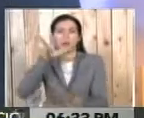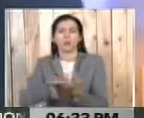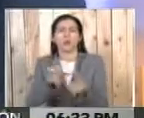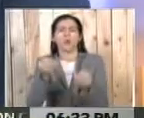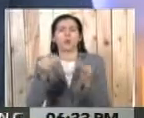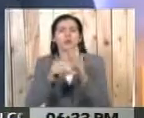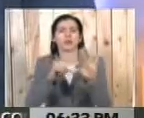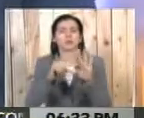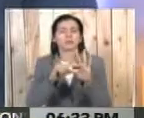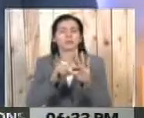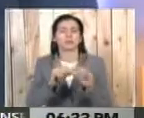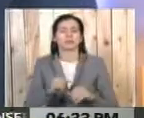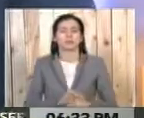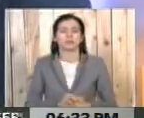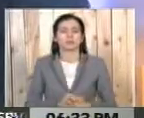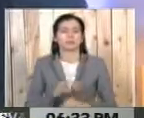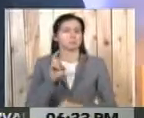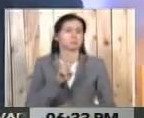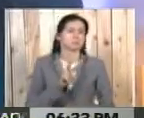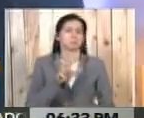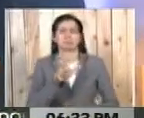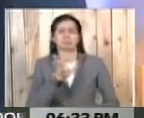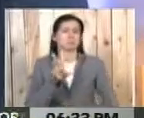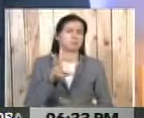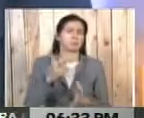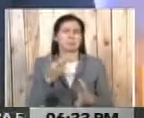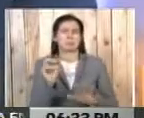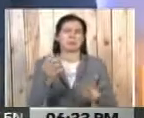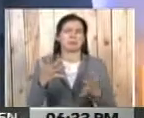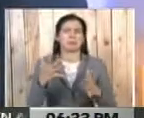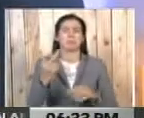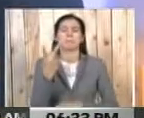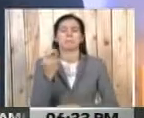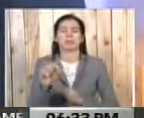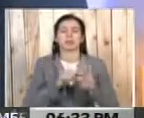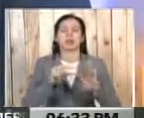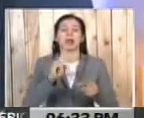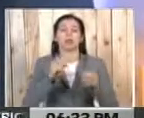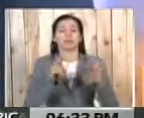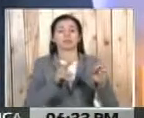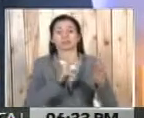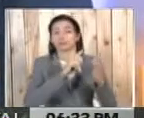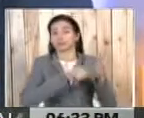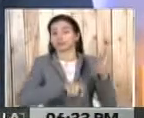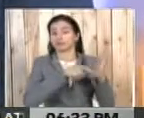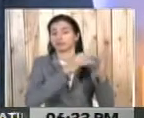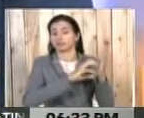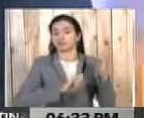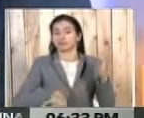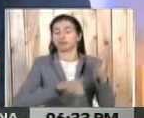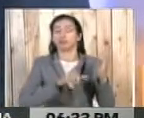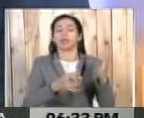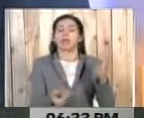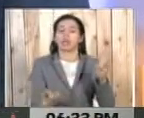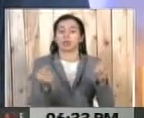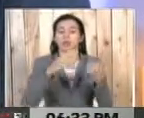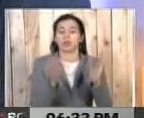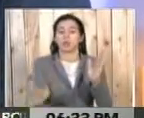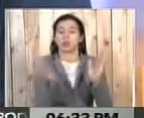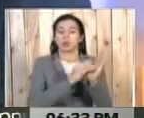reformaron? Sí, se reformaron unos 20 y tantos artículos, se derogaron otros tantos, se incluye un conjunto